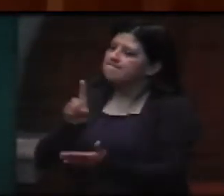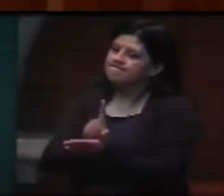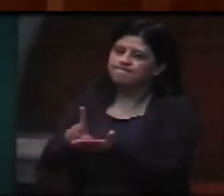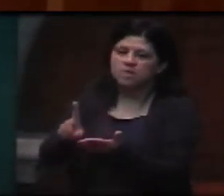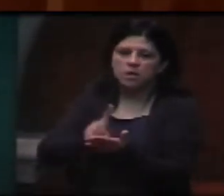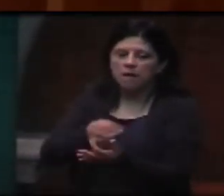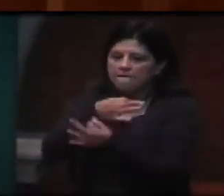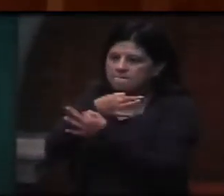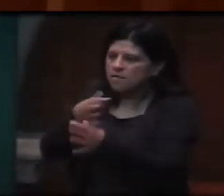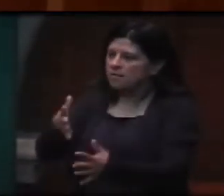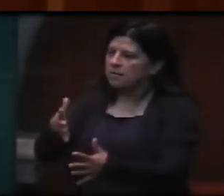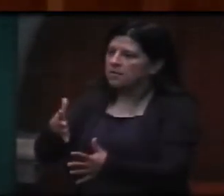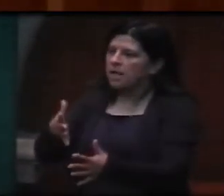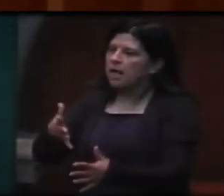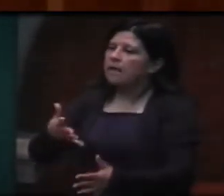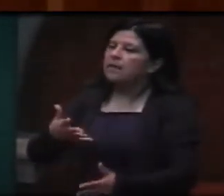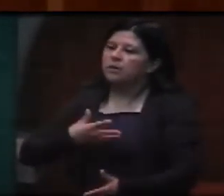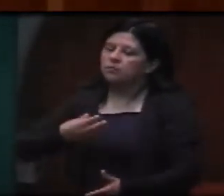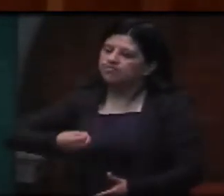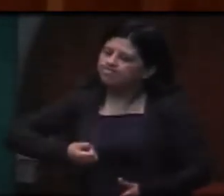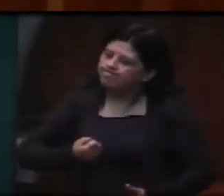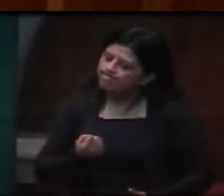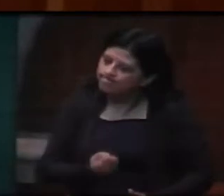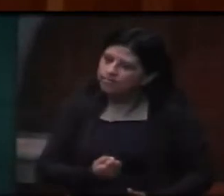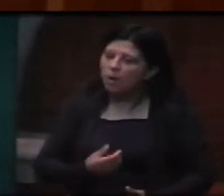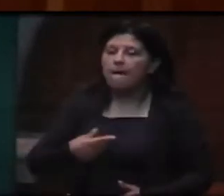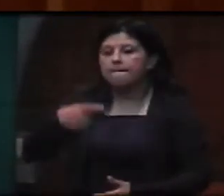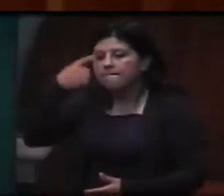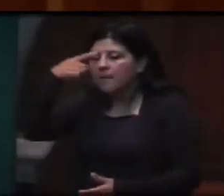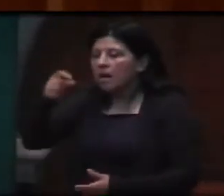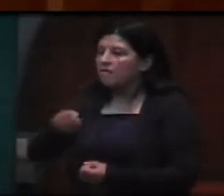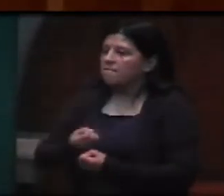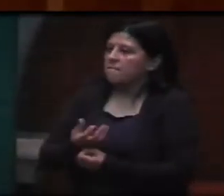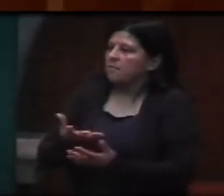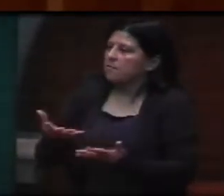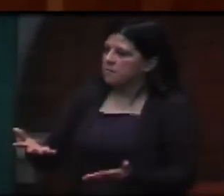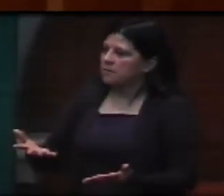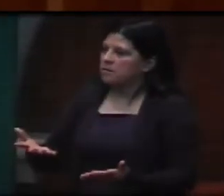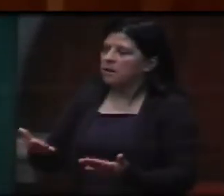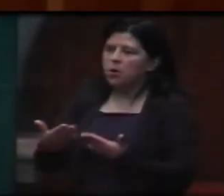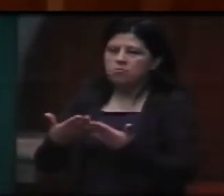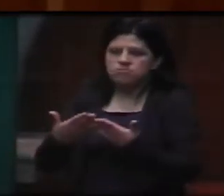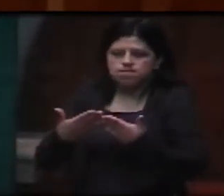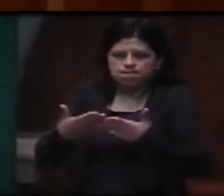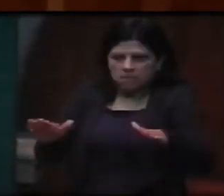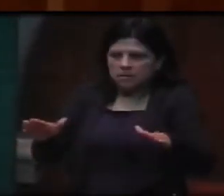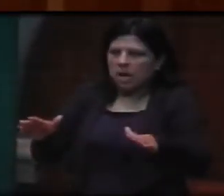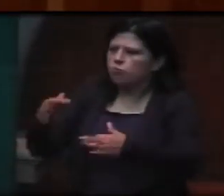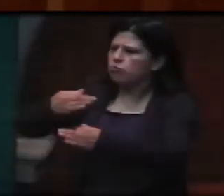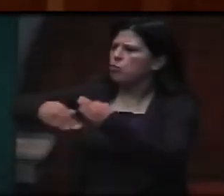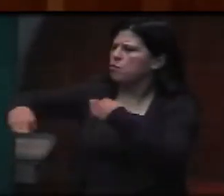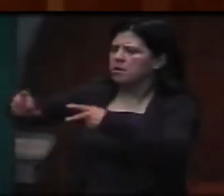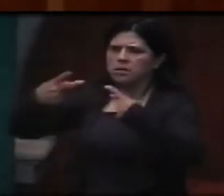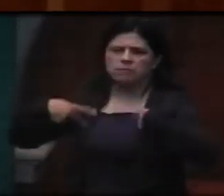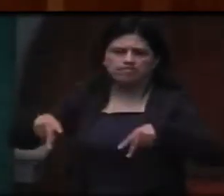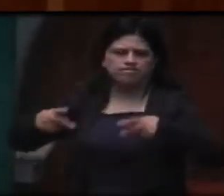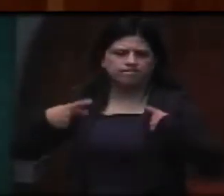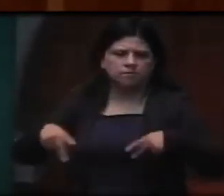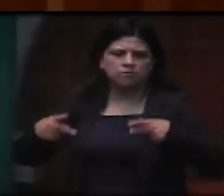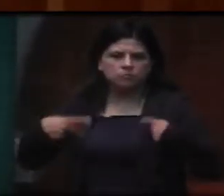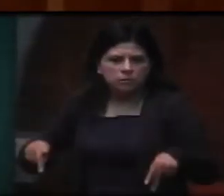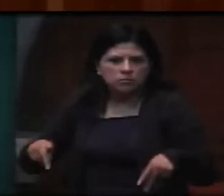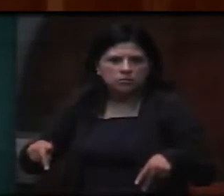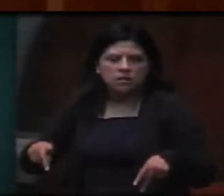obligación abrir las puertas para informar de nuestro quehacer legislativo a la sociedad en general, sin dejar a un lado